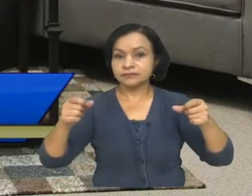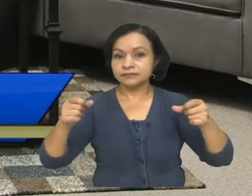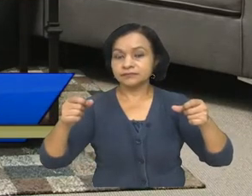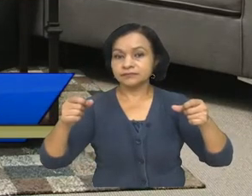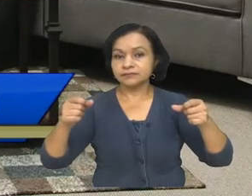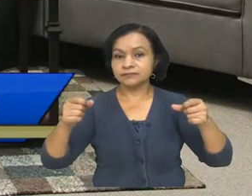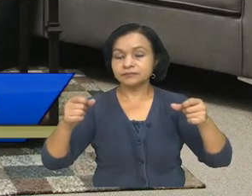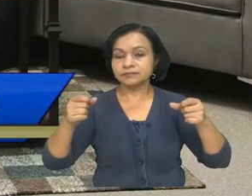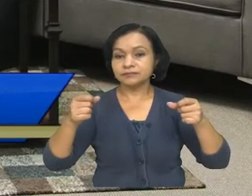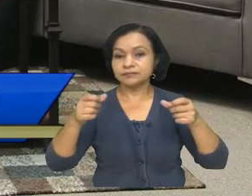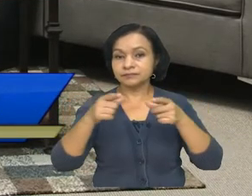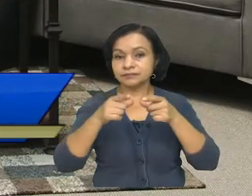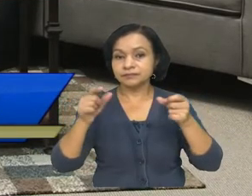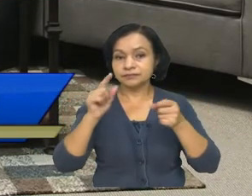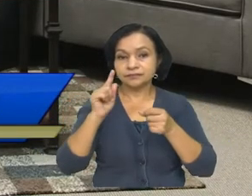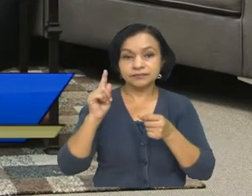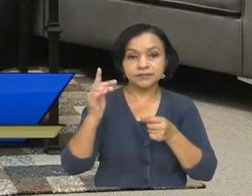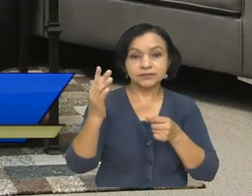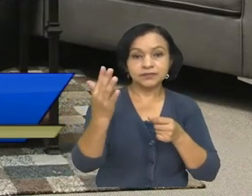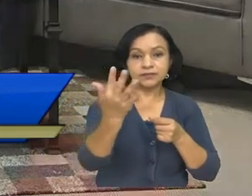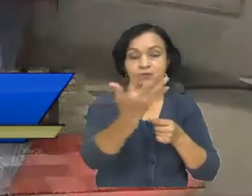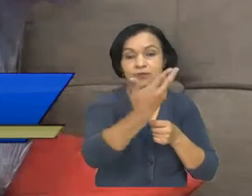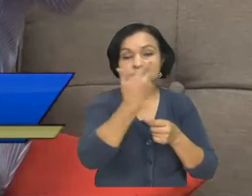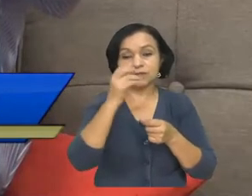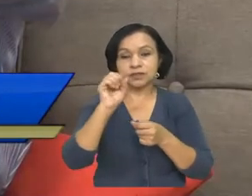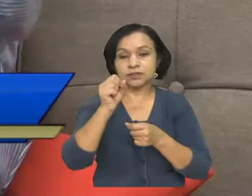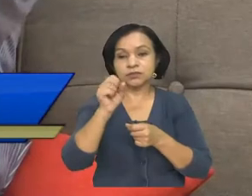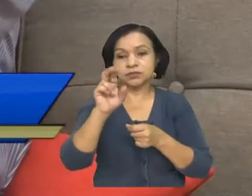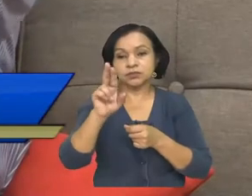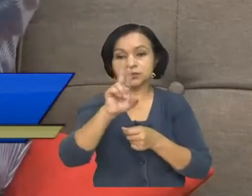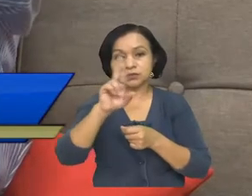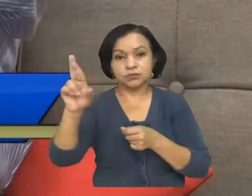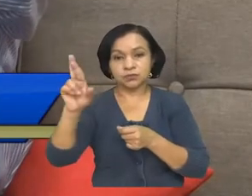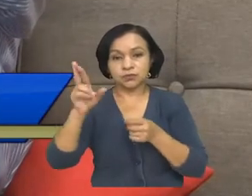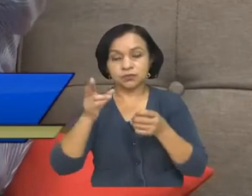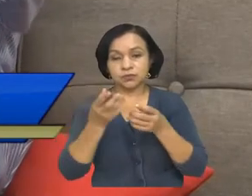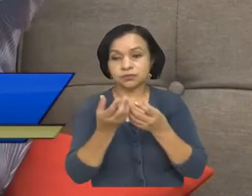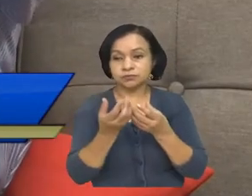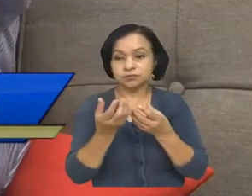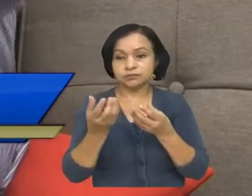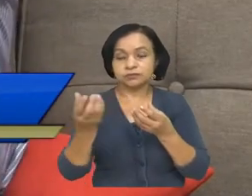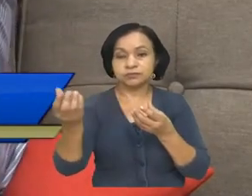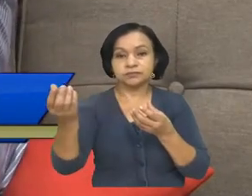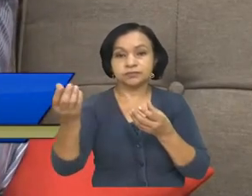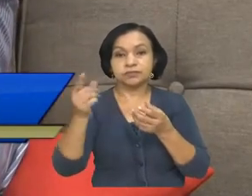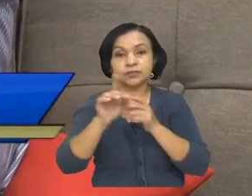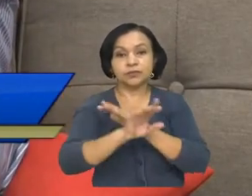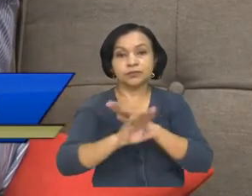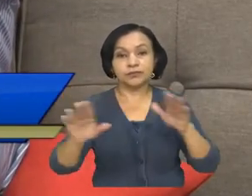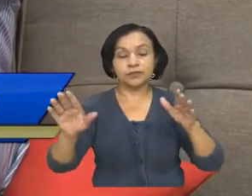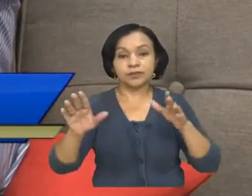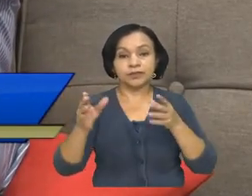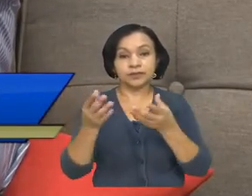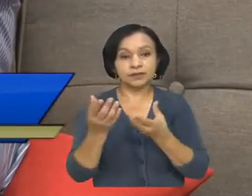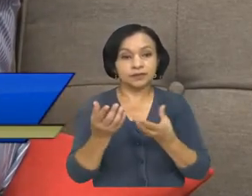priorizó que entraran todos los compañeros que venían del Frente Sur, y a nosotros nos tocó, porque ya al final nosotros